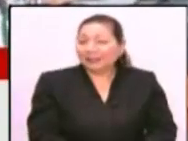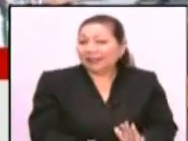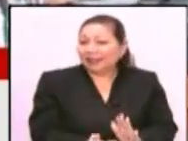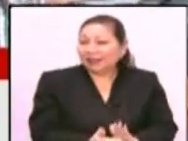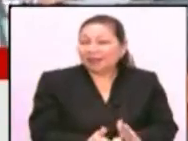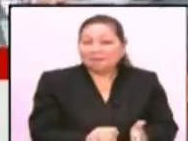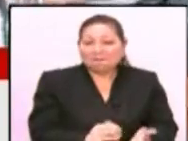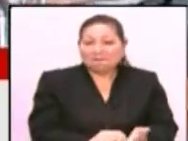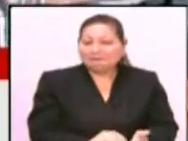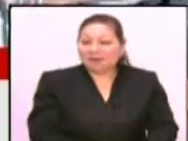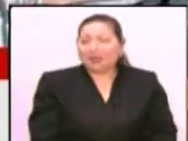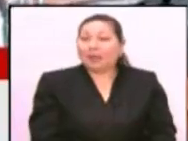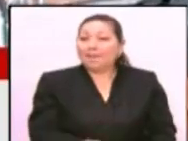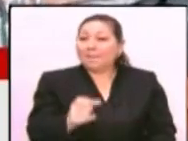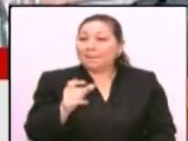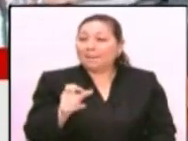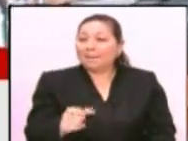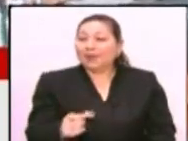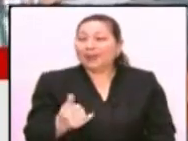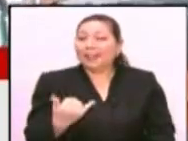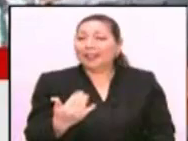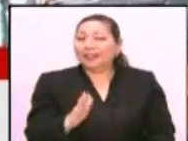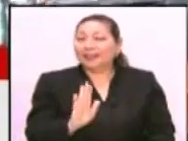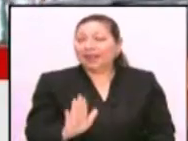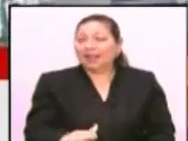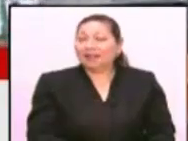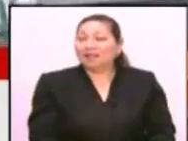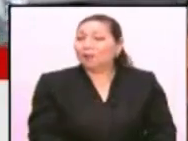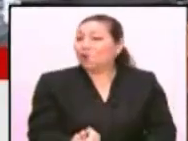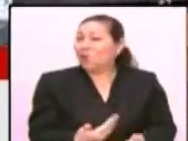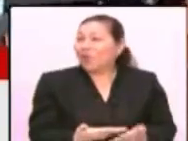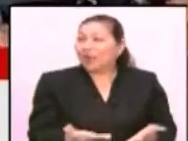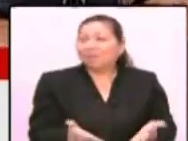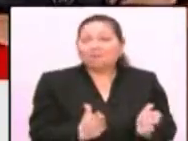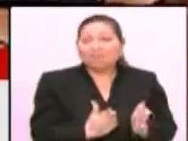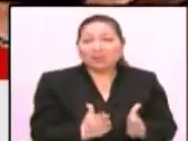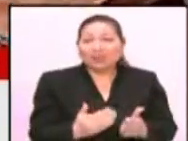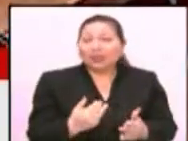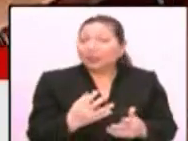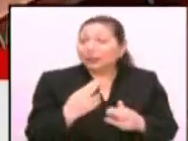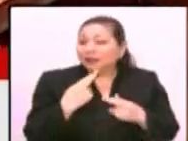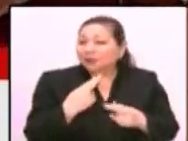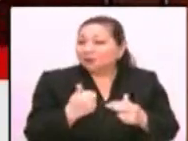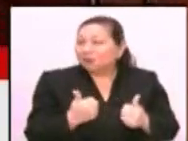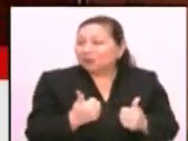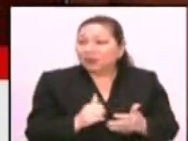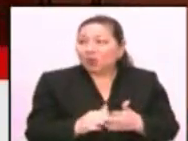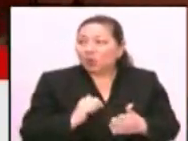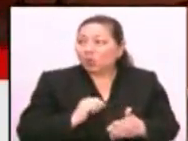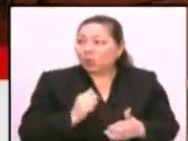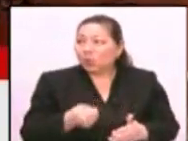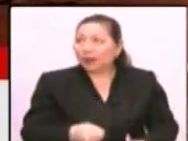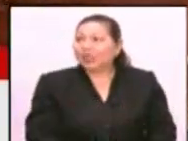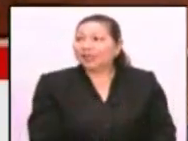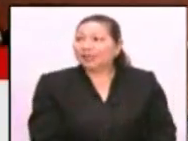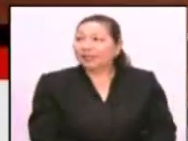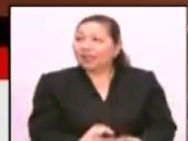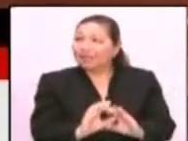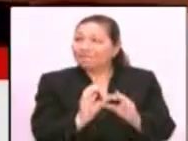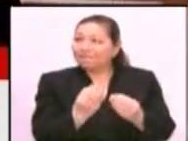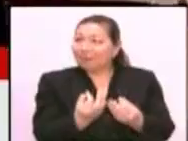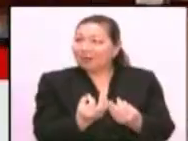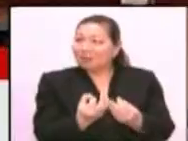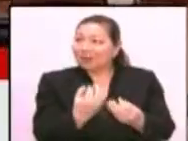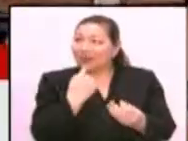ilegítimo, ilegal o personal de él, no hay forma de que la medida cautelar resulte efectiva del juez de familia